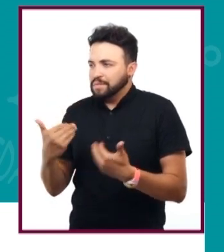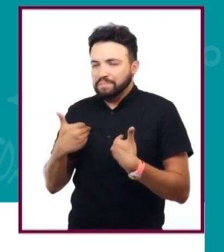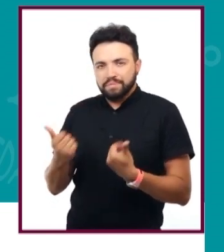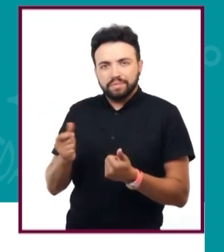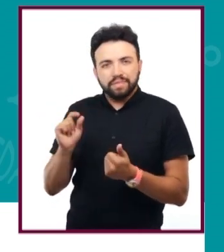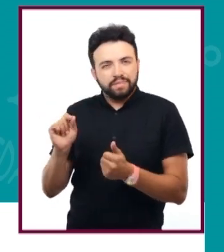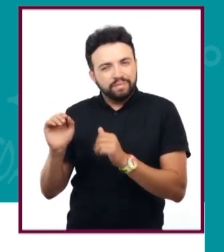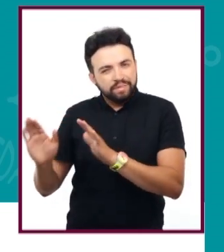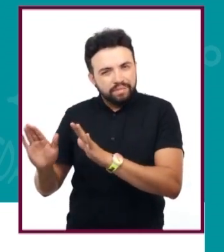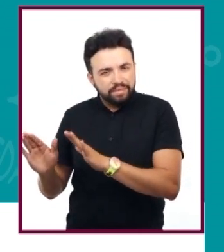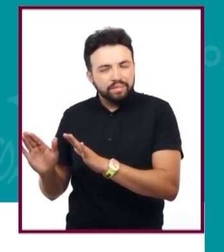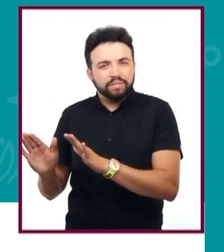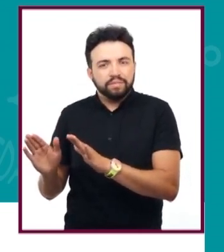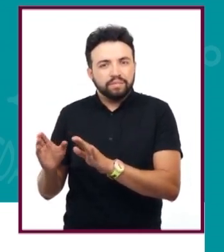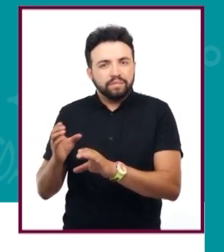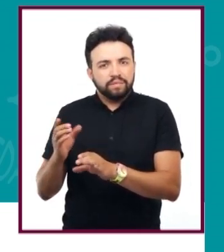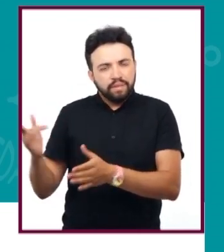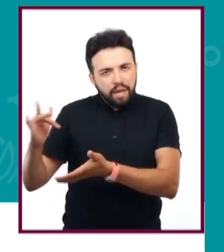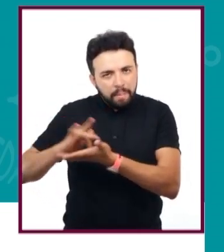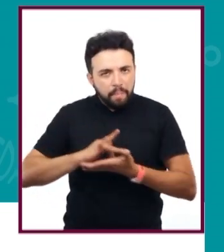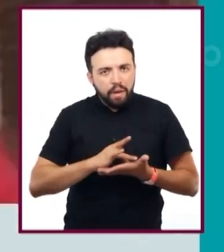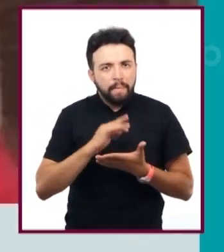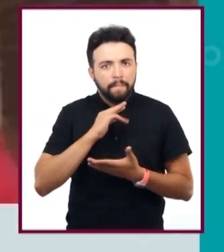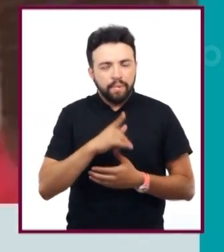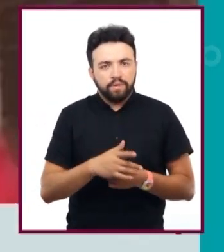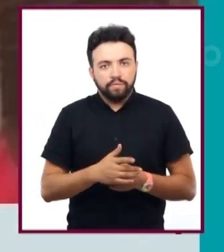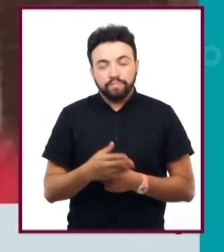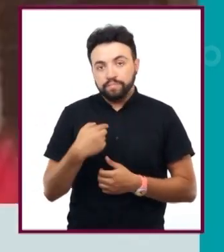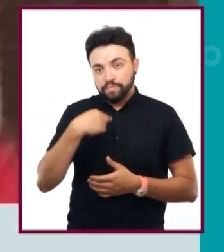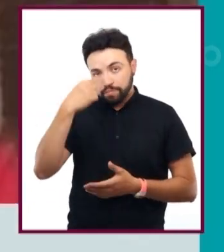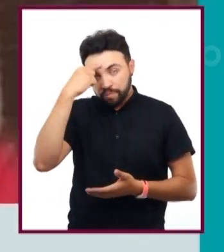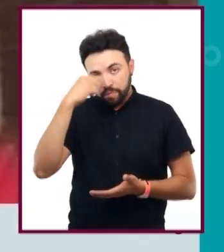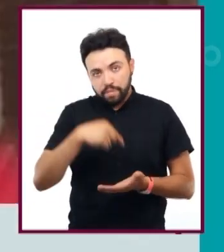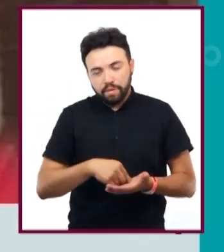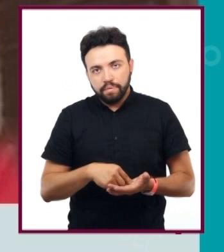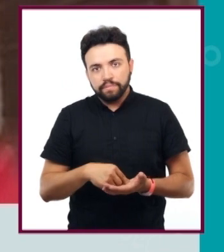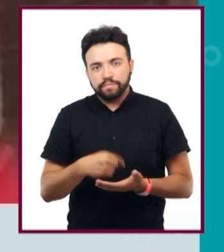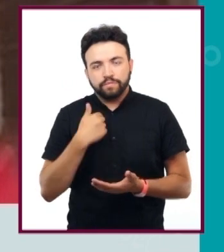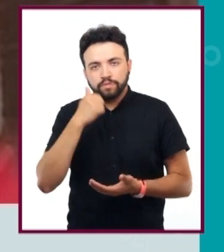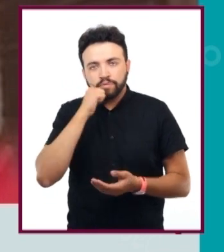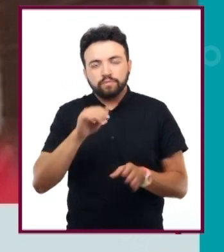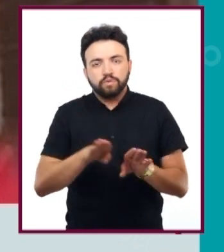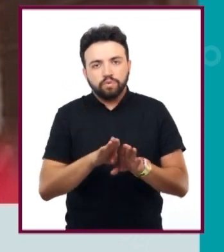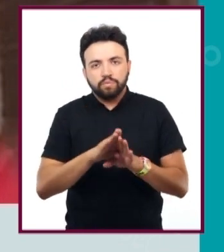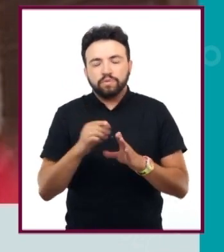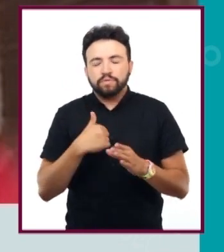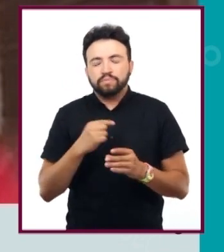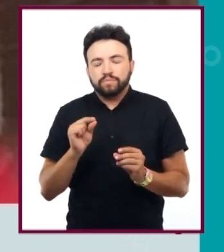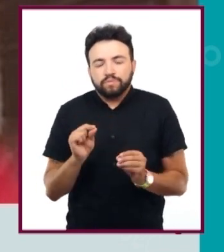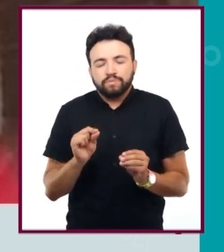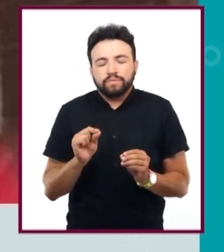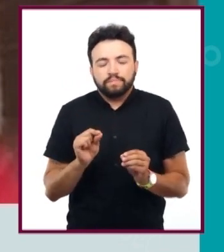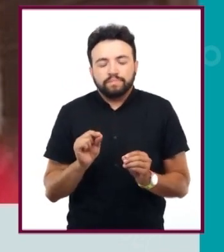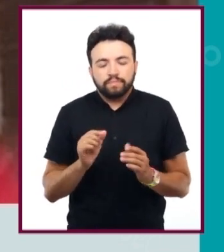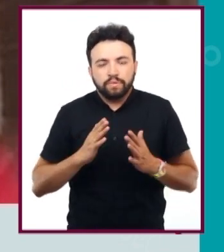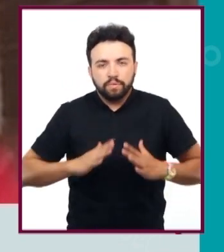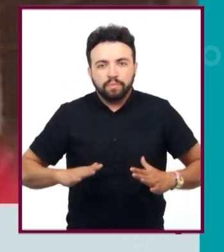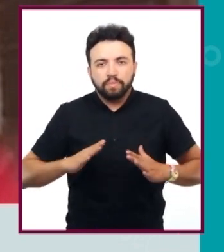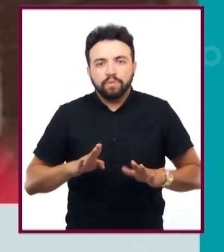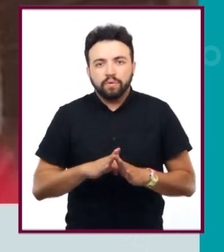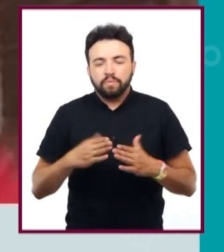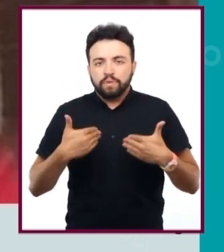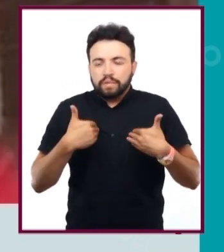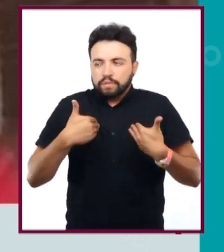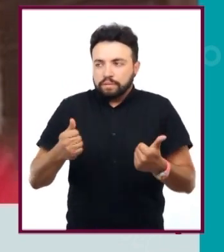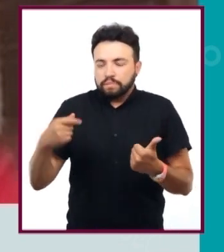allá entiéndeme y pues apóyame. Yo creo que trato de entender su postura, que a lo mejor